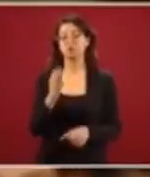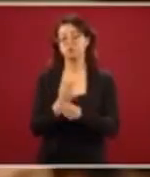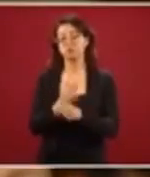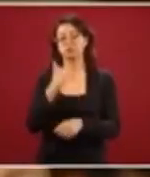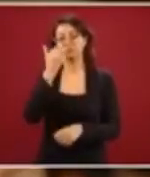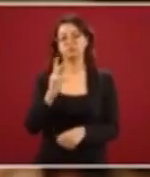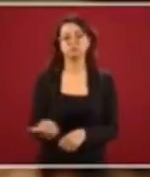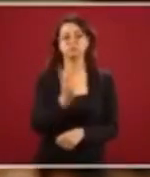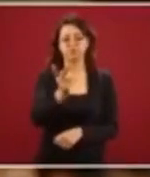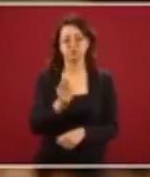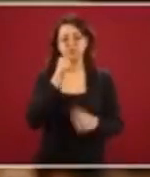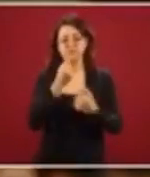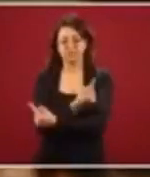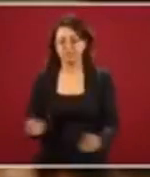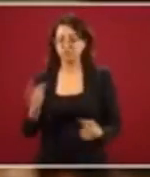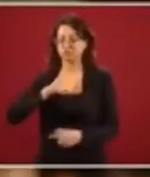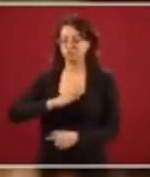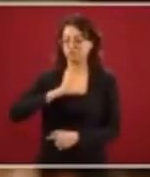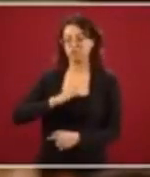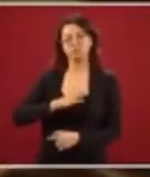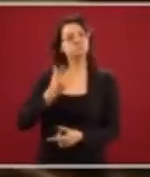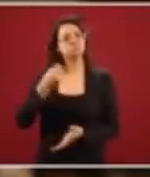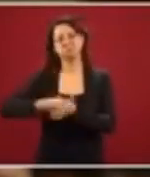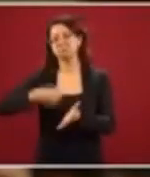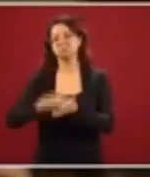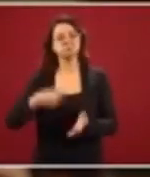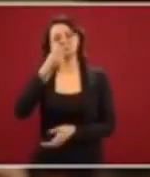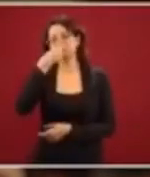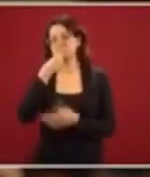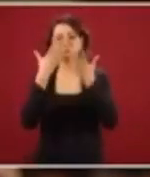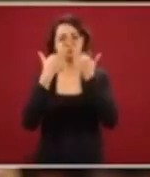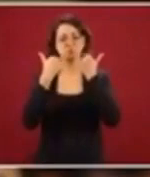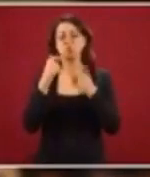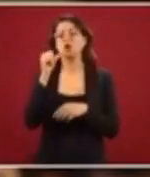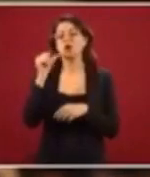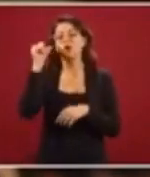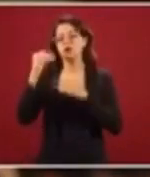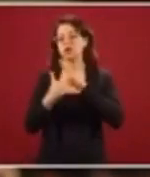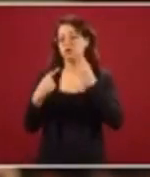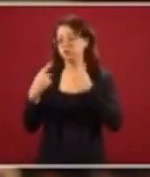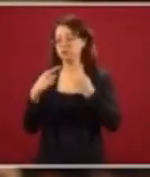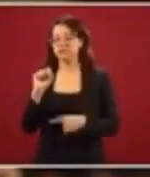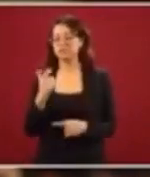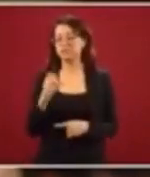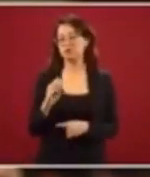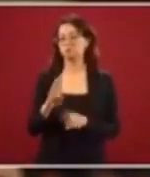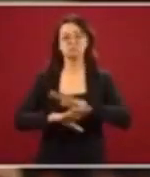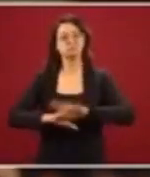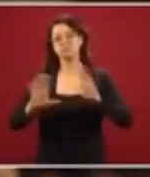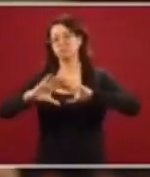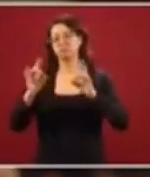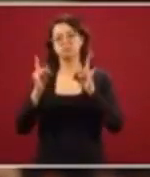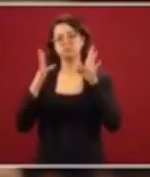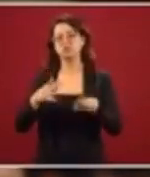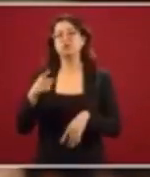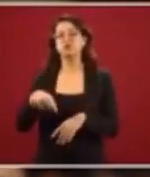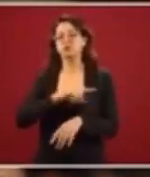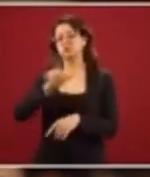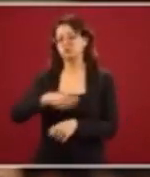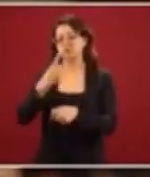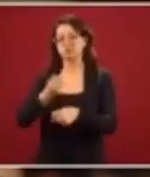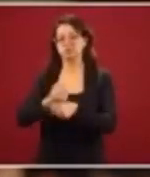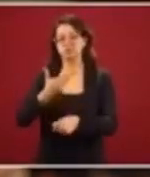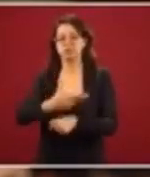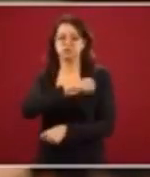los padres de los niños con cáncer siguen insistiendo que no les llegan los medicamentos. Ayer se rompió ya la mesa de diálogo con la Secretaría de Gobernación y al parecer van a continuar con la Secretaría de